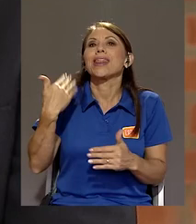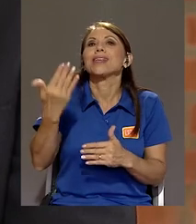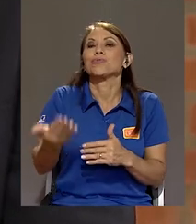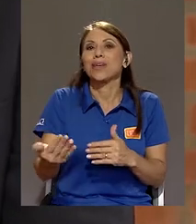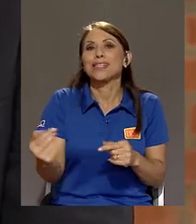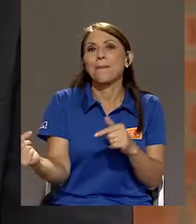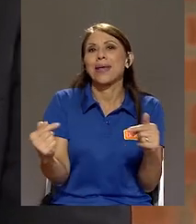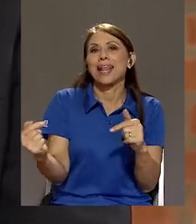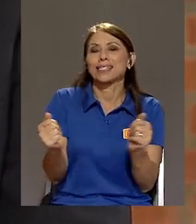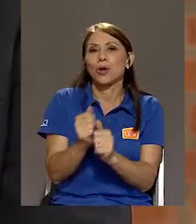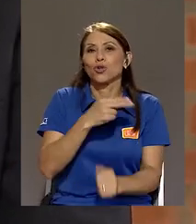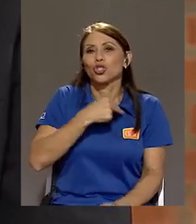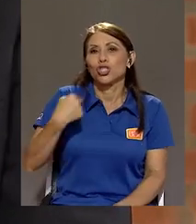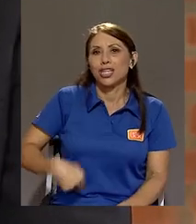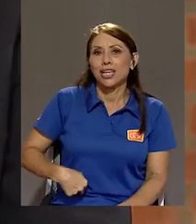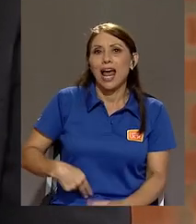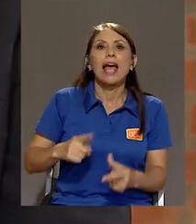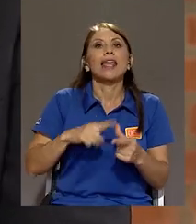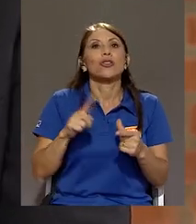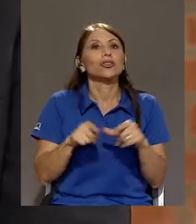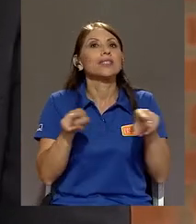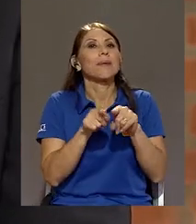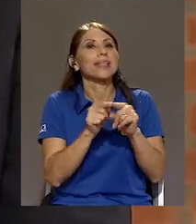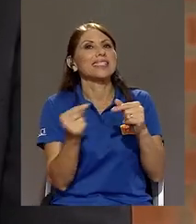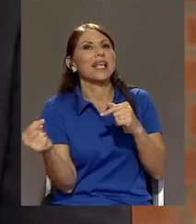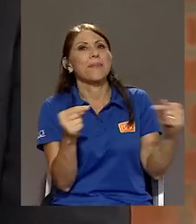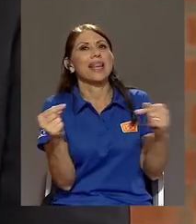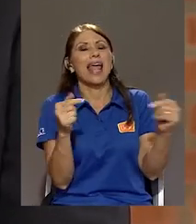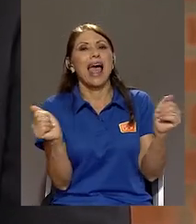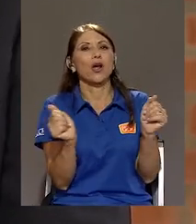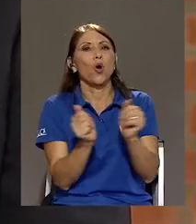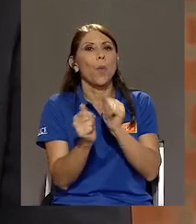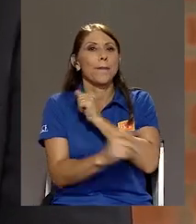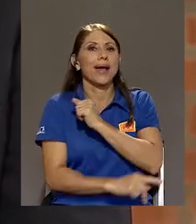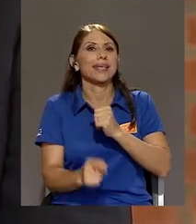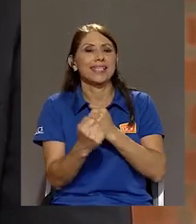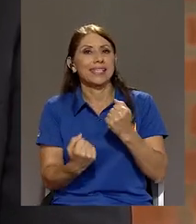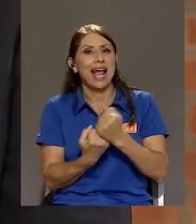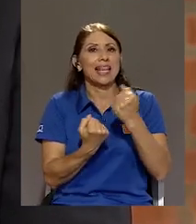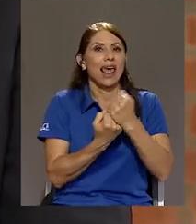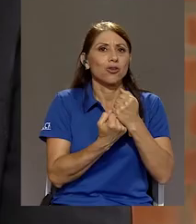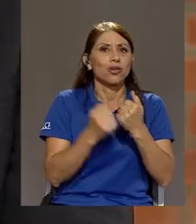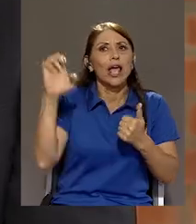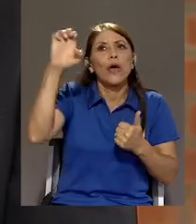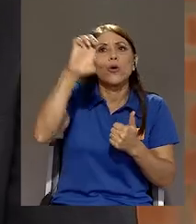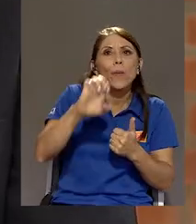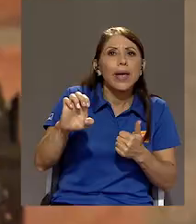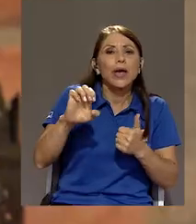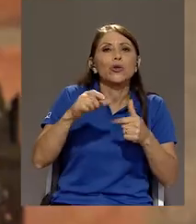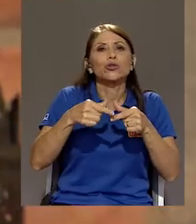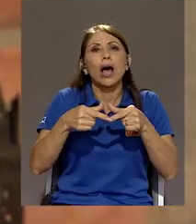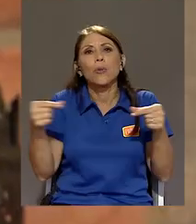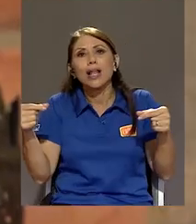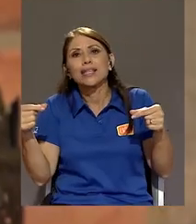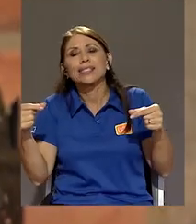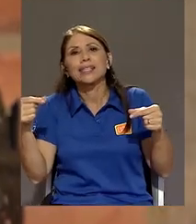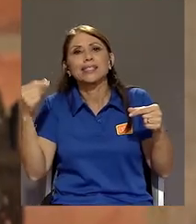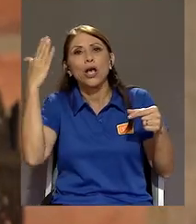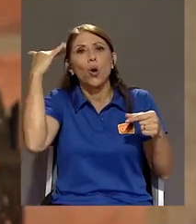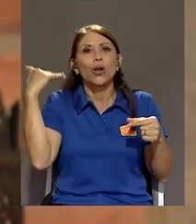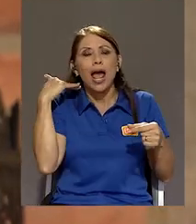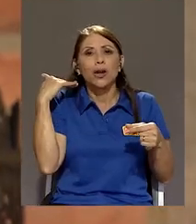se vuelve y se pelea con sus aliados, los europeos, bueno, los europeos, los japoneses, los coreanos, los brasileños, los